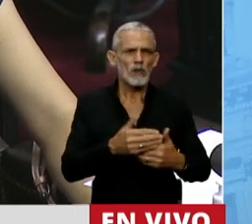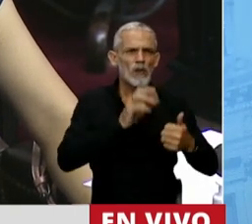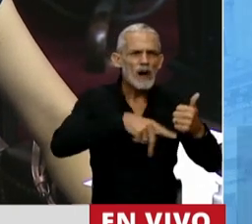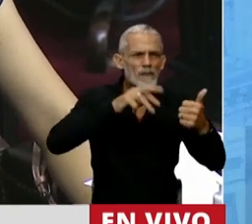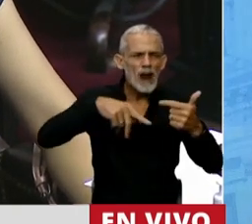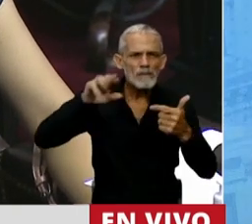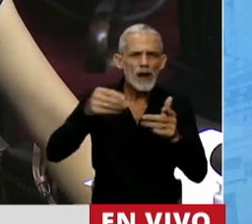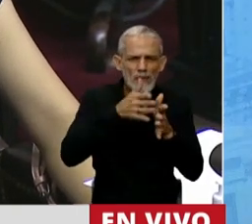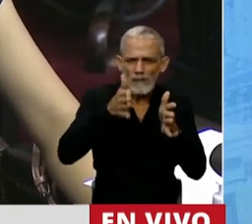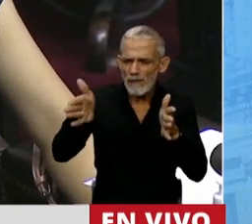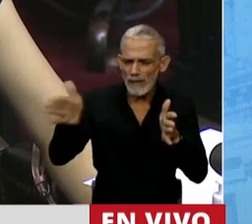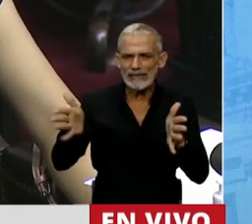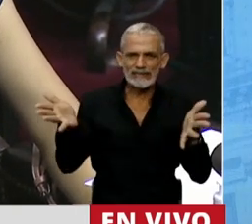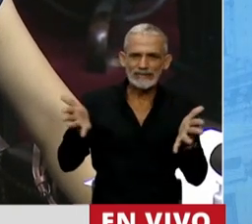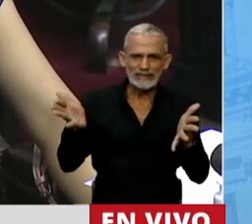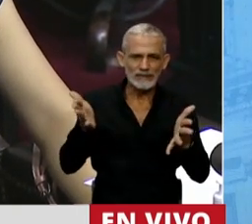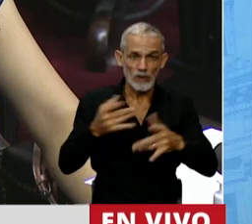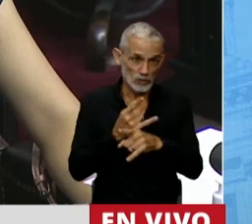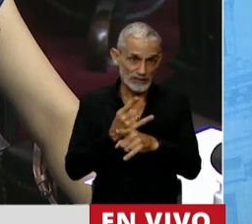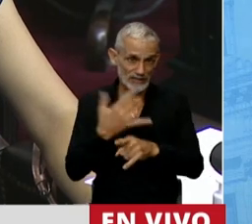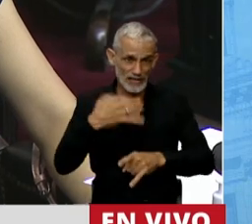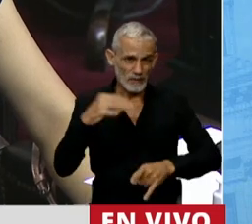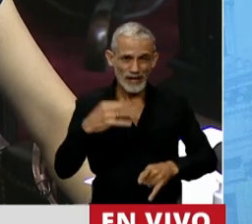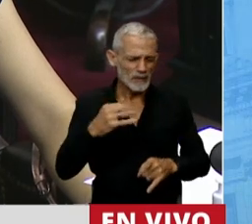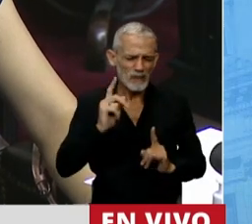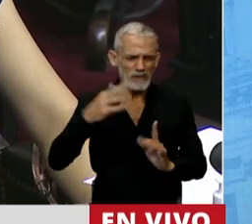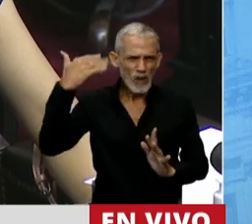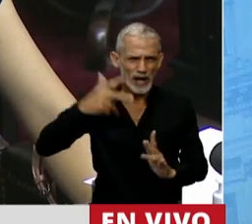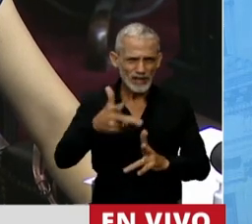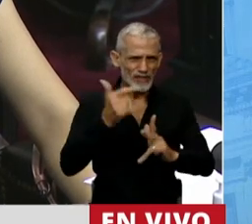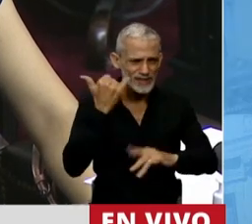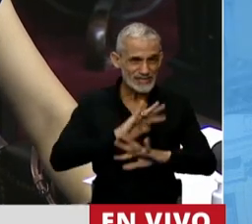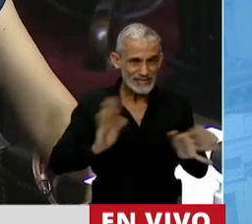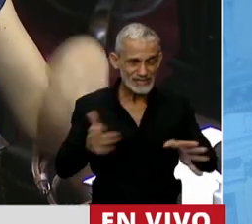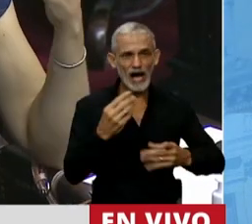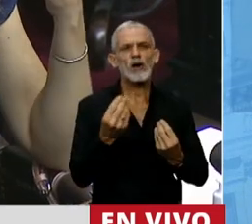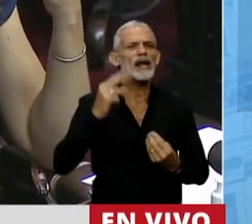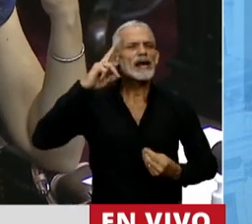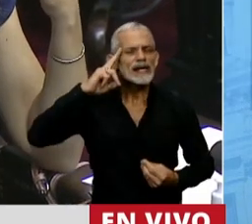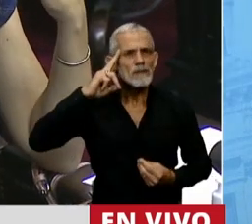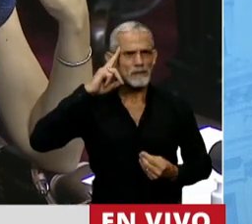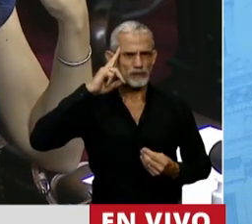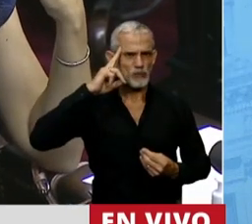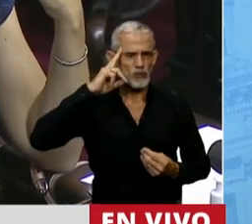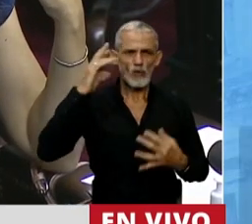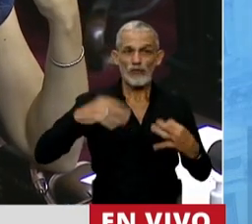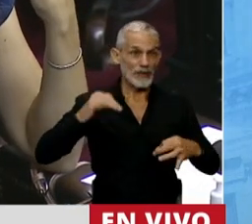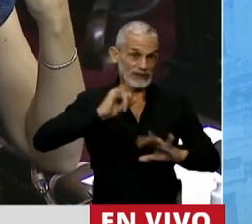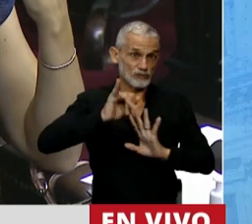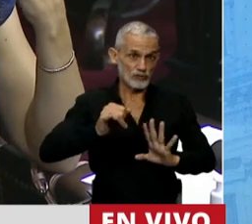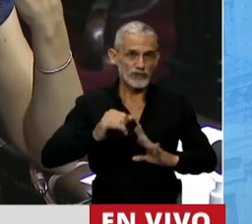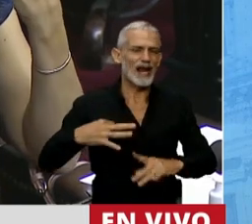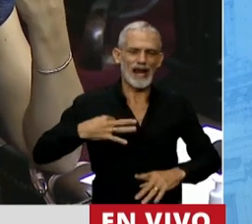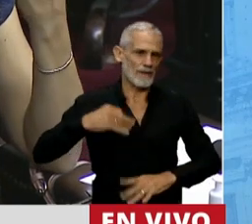alternativas posibles y viables, pero siempre, y como lo dije anteriormente, con el respeto inexorable sobre la